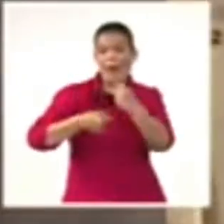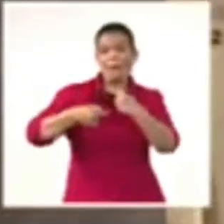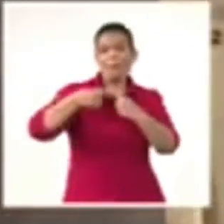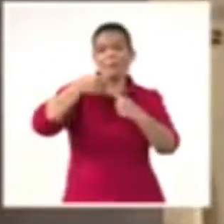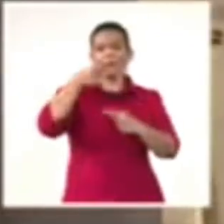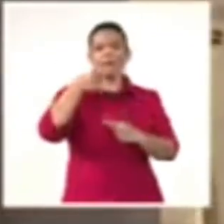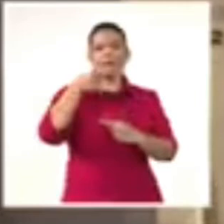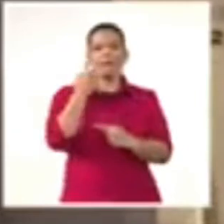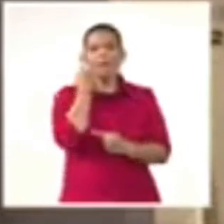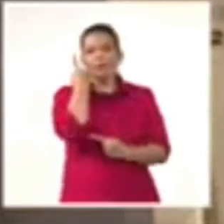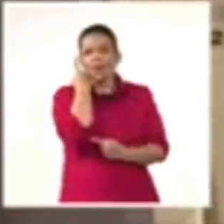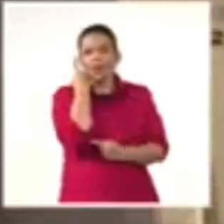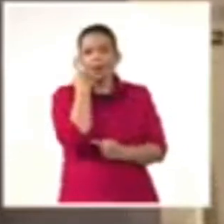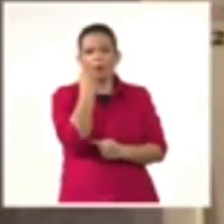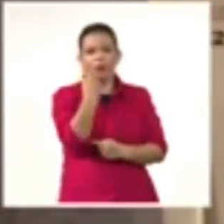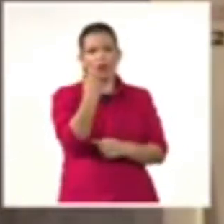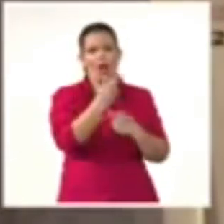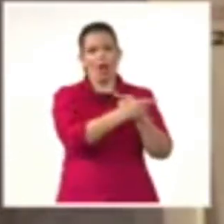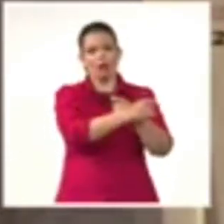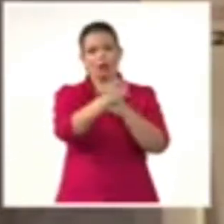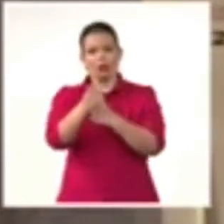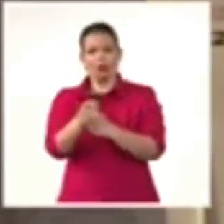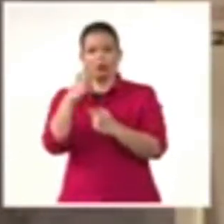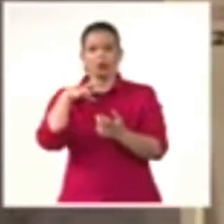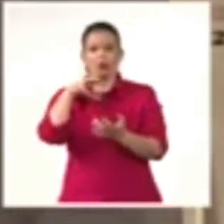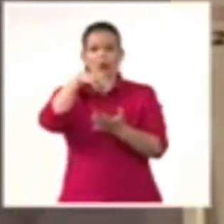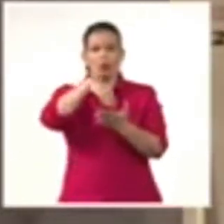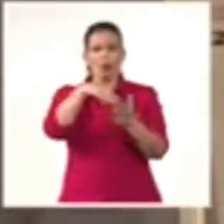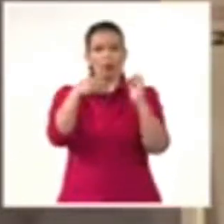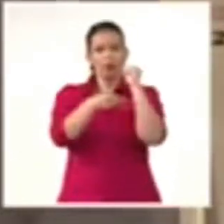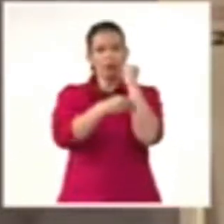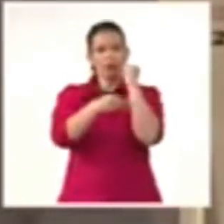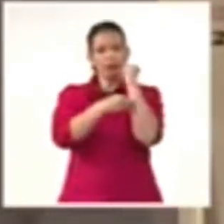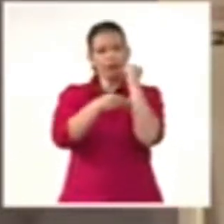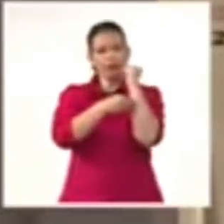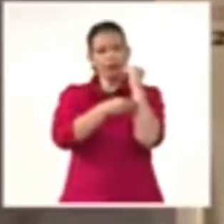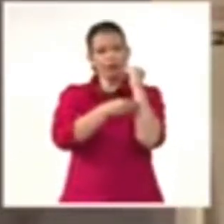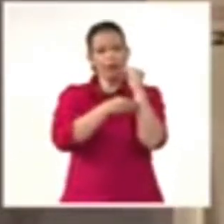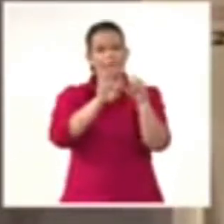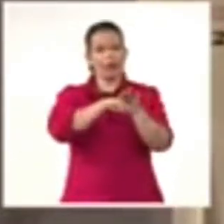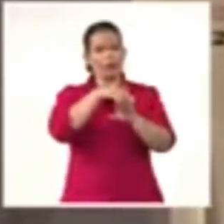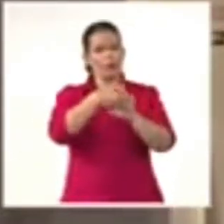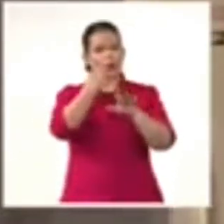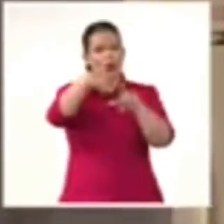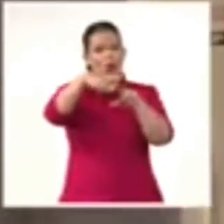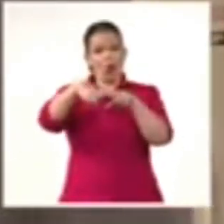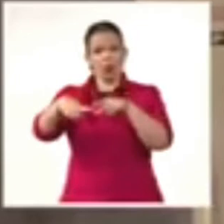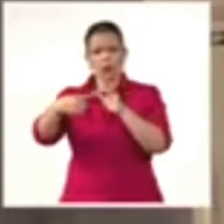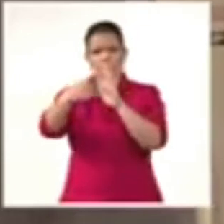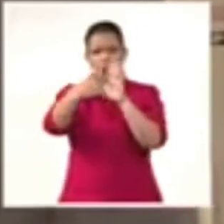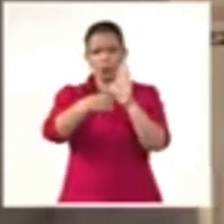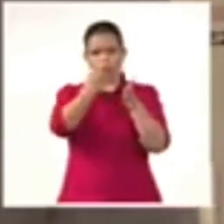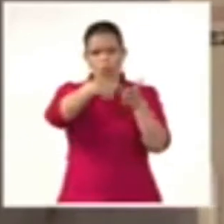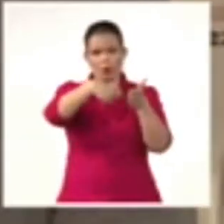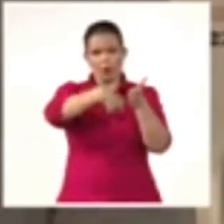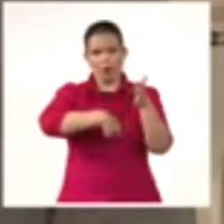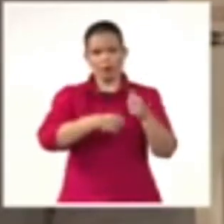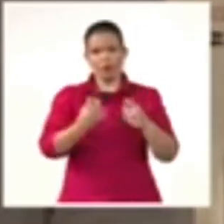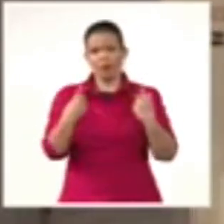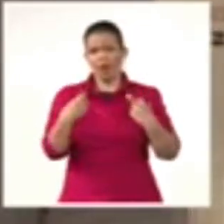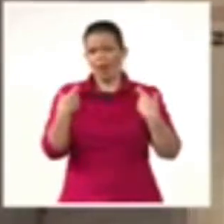asalto a una de las tantas fortalezas que habrían de ser tomadas después. Quedaban muchos Moncadas por